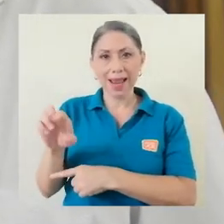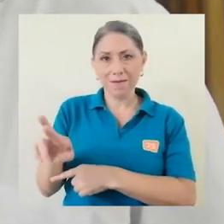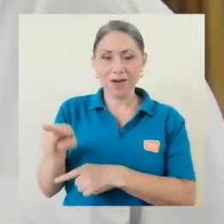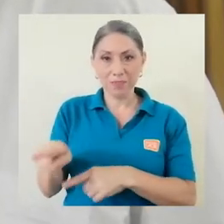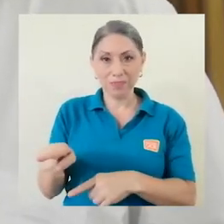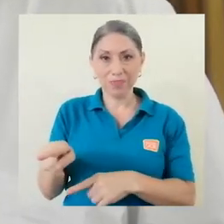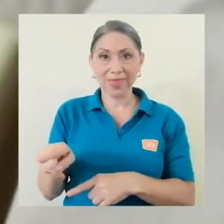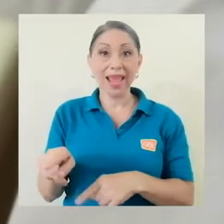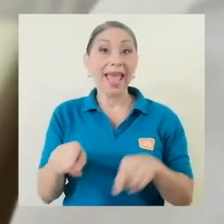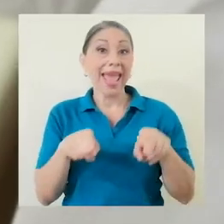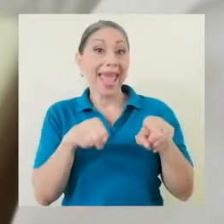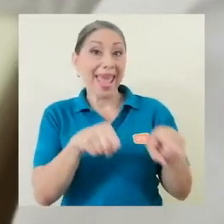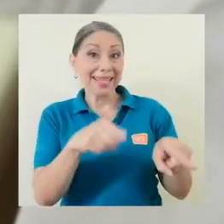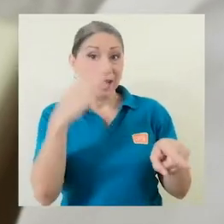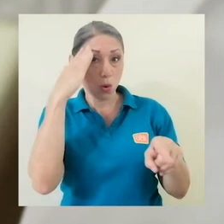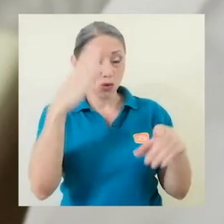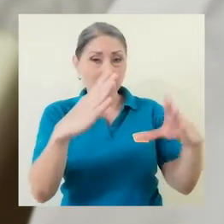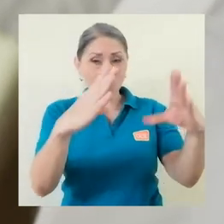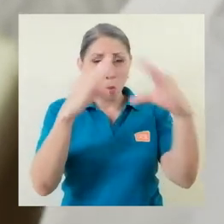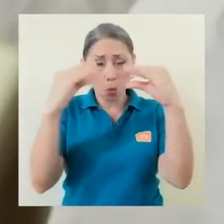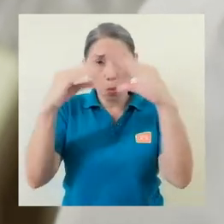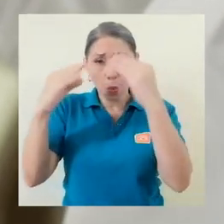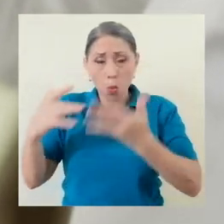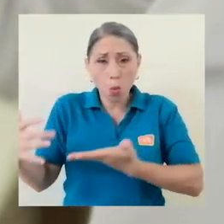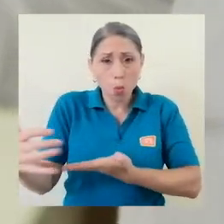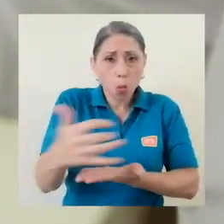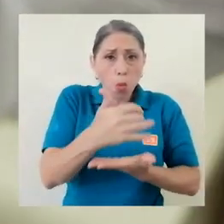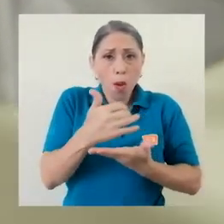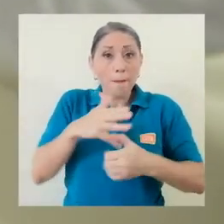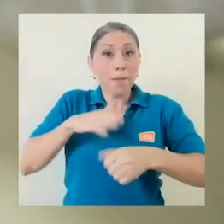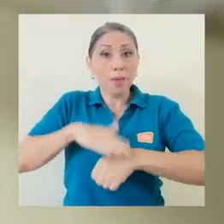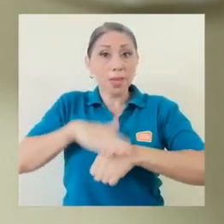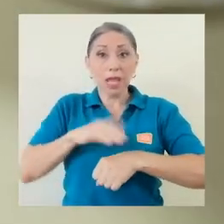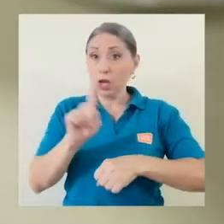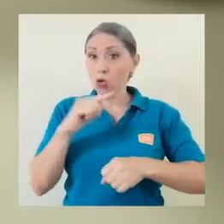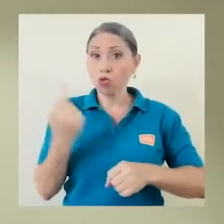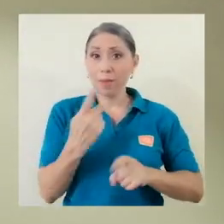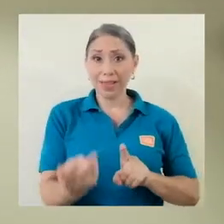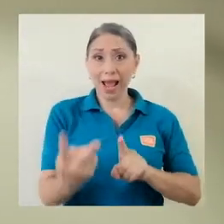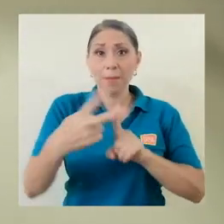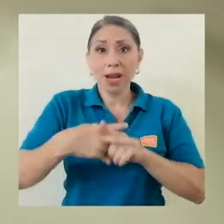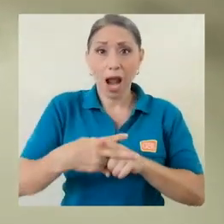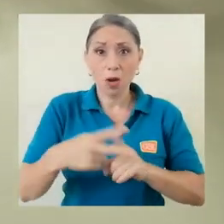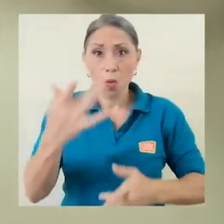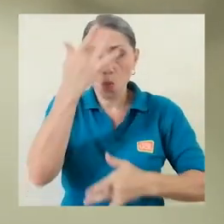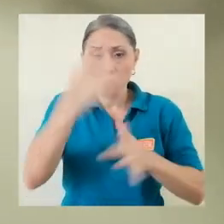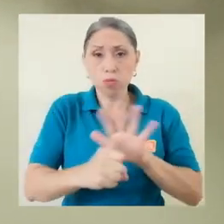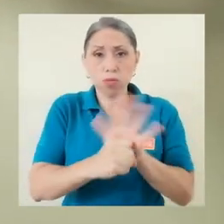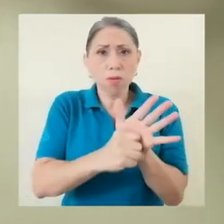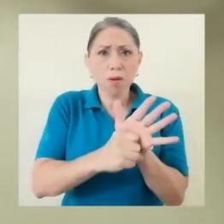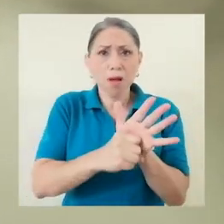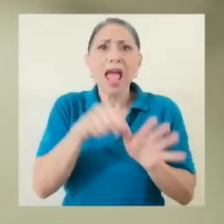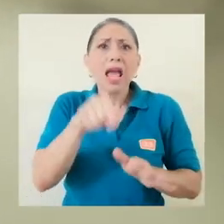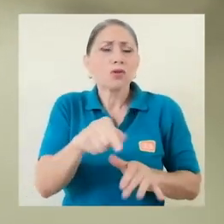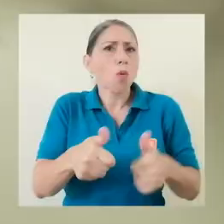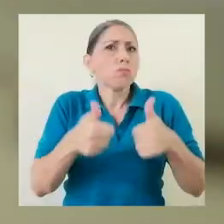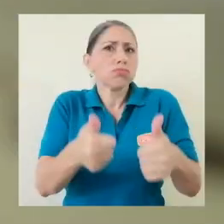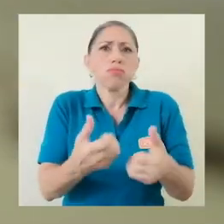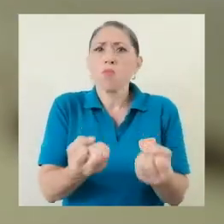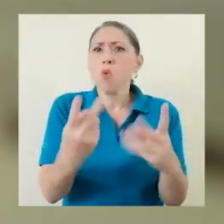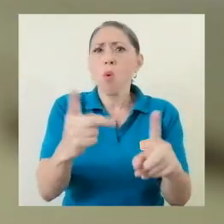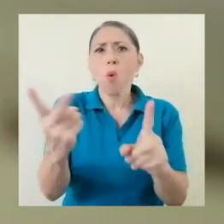PCR. Este conocimiento nos va a permitir no solo aplicarlo ahora para COVID-19, sino para